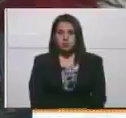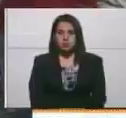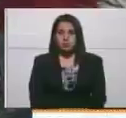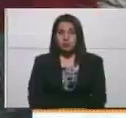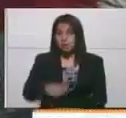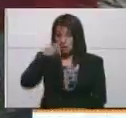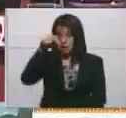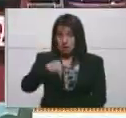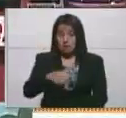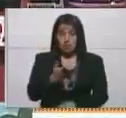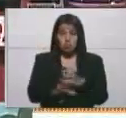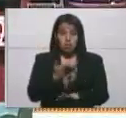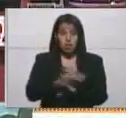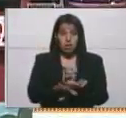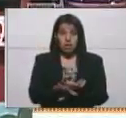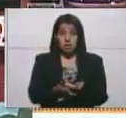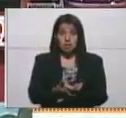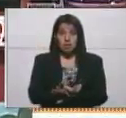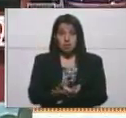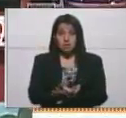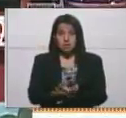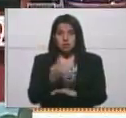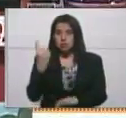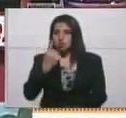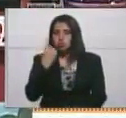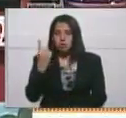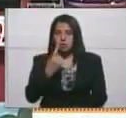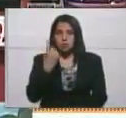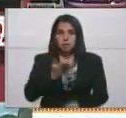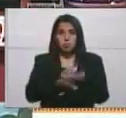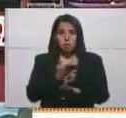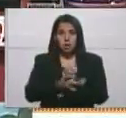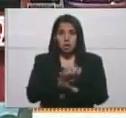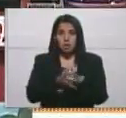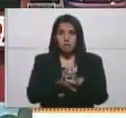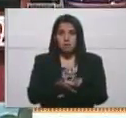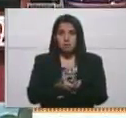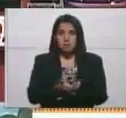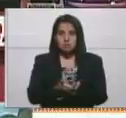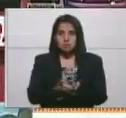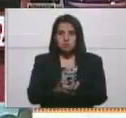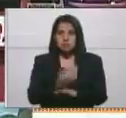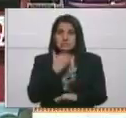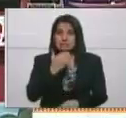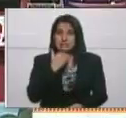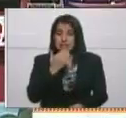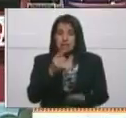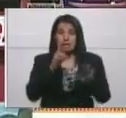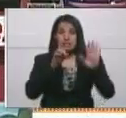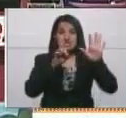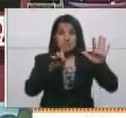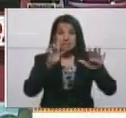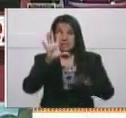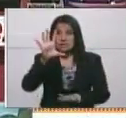Aquí en Monagas, solo en Monagas, ya van